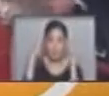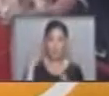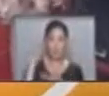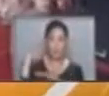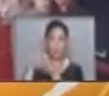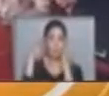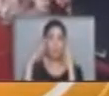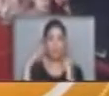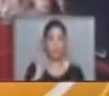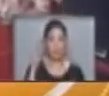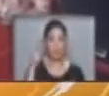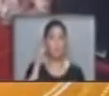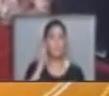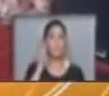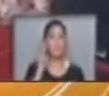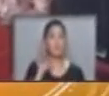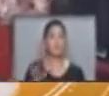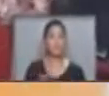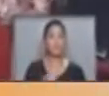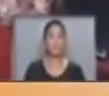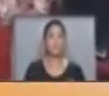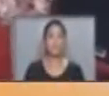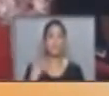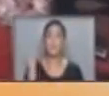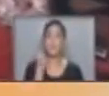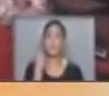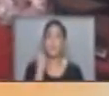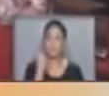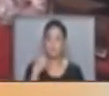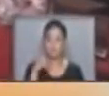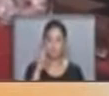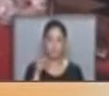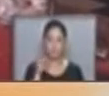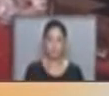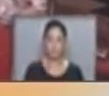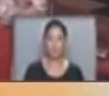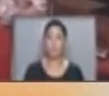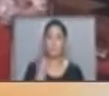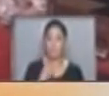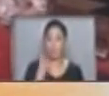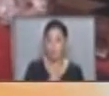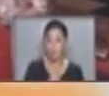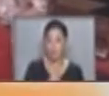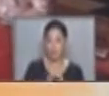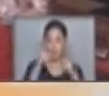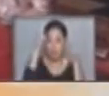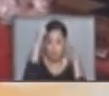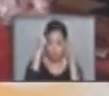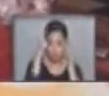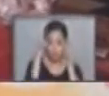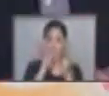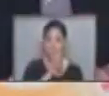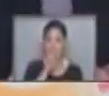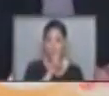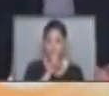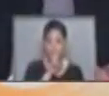gente que están viviendo en Holanda, argentinos que están viviendo en Holanda, y comentaban que hace una semana que la